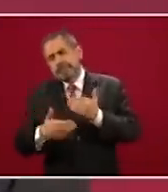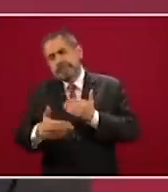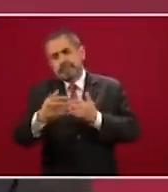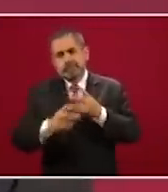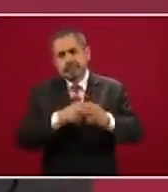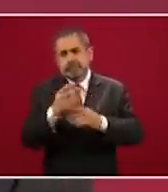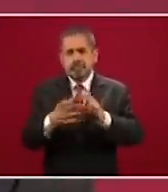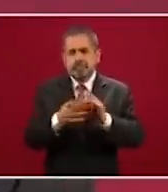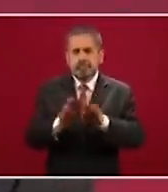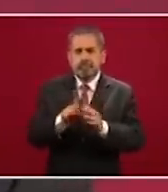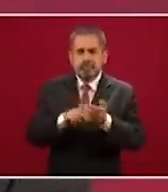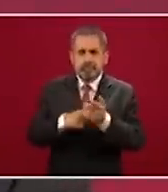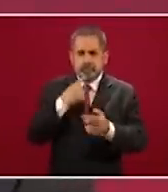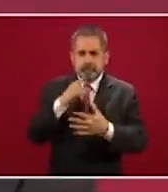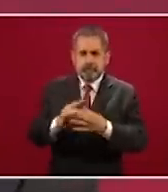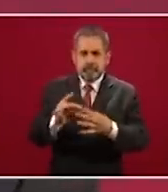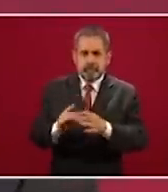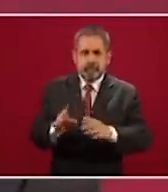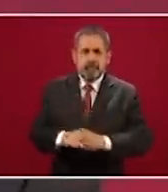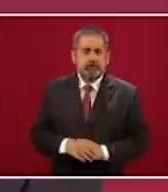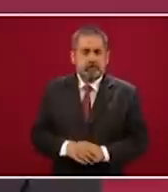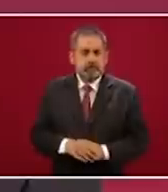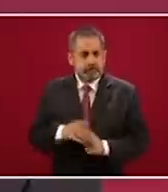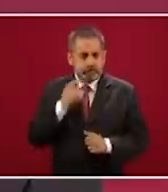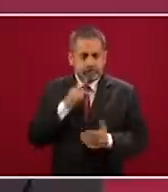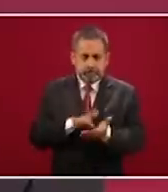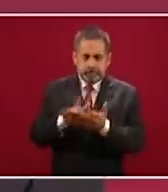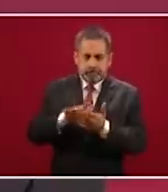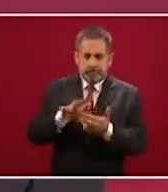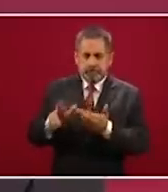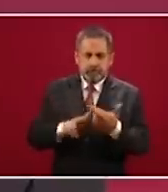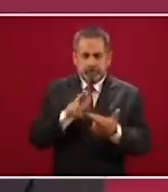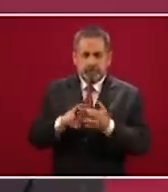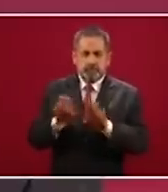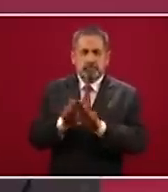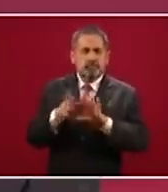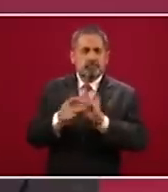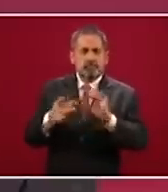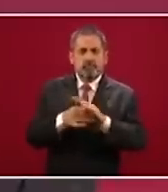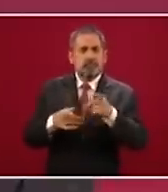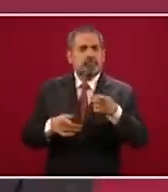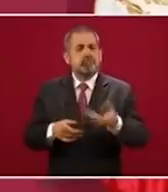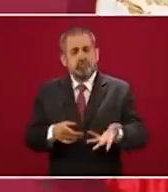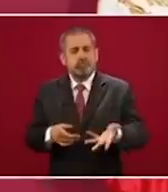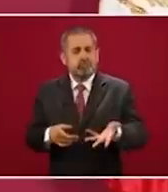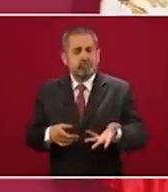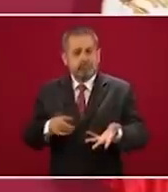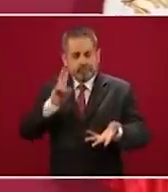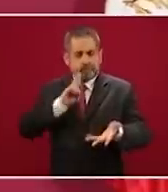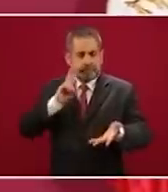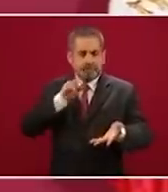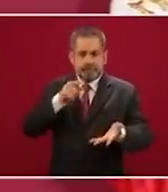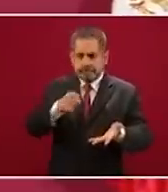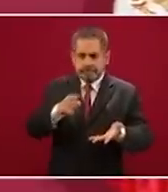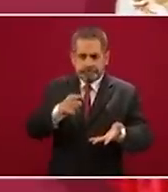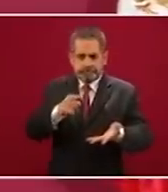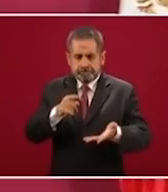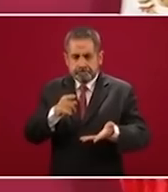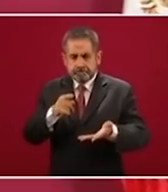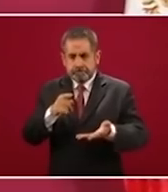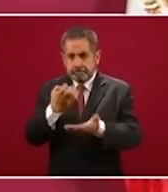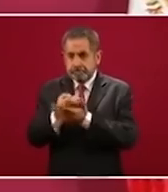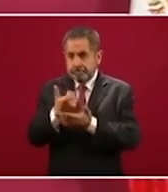tú mencionas, más desarrollo regional, más impulso a la economía. Y